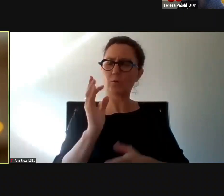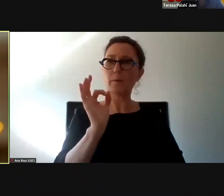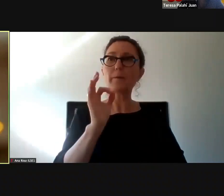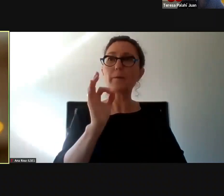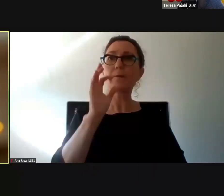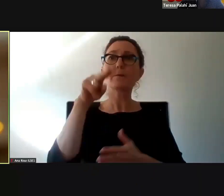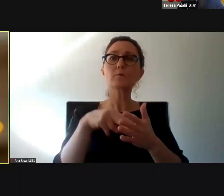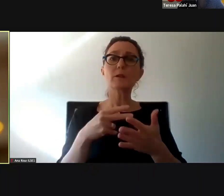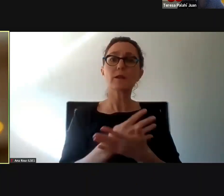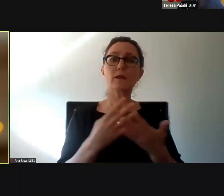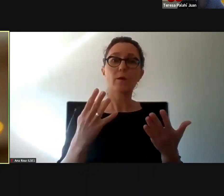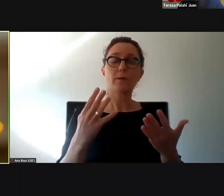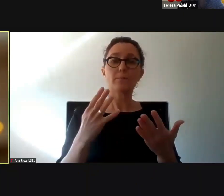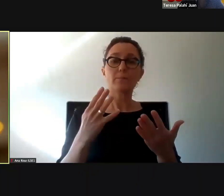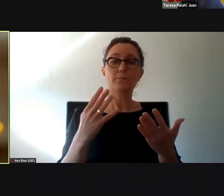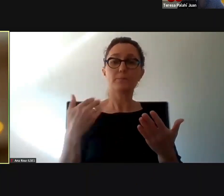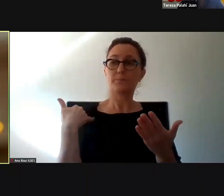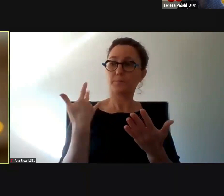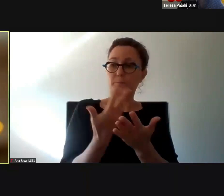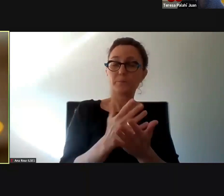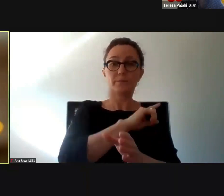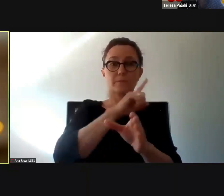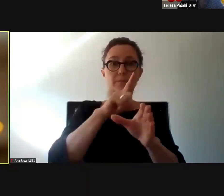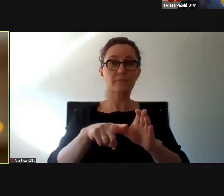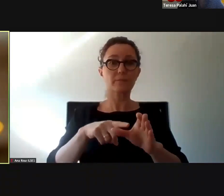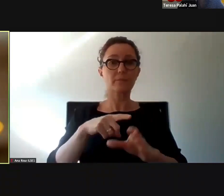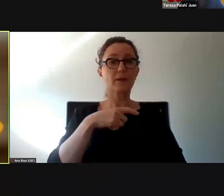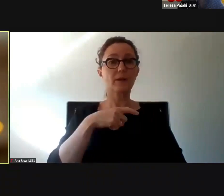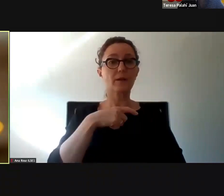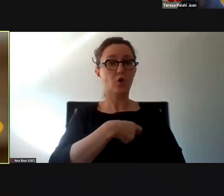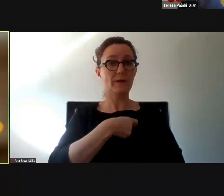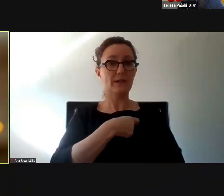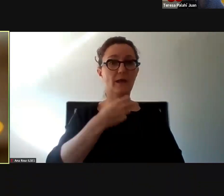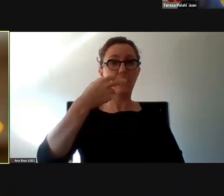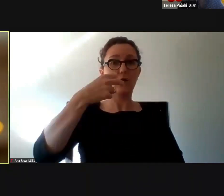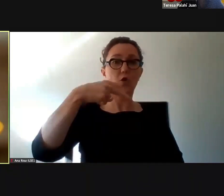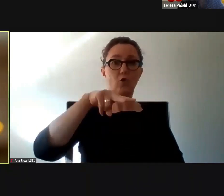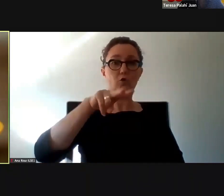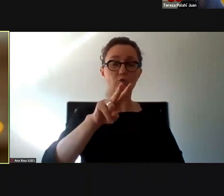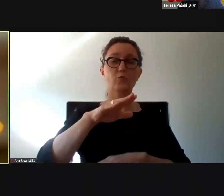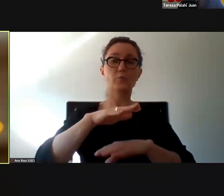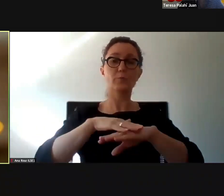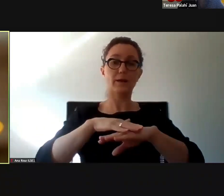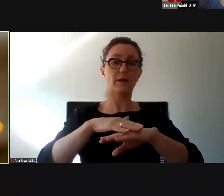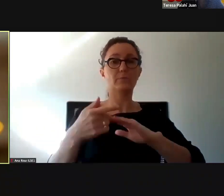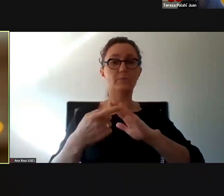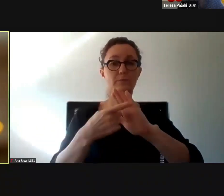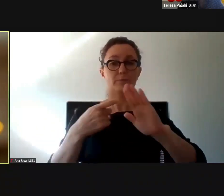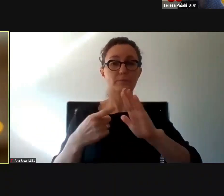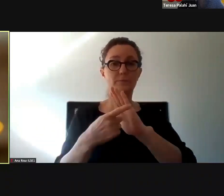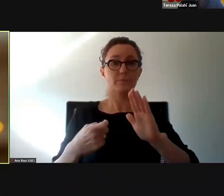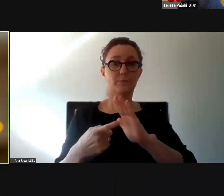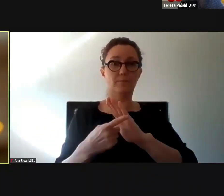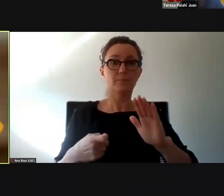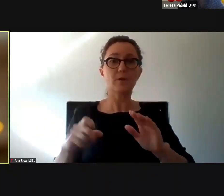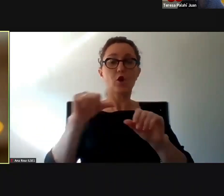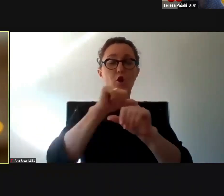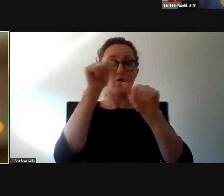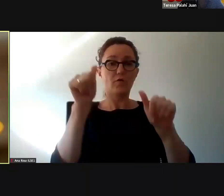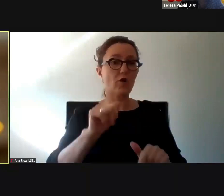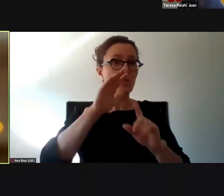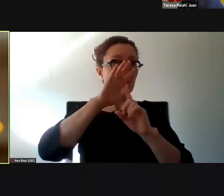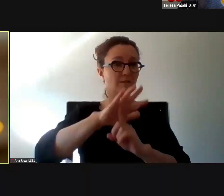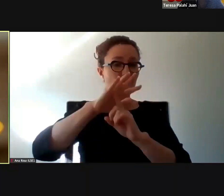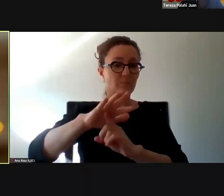es miembro del Comité de la ONU para la eliminación de todas las formas de